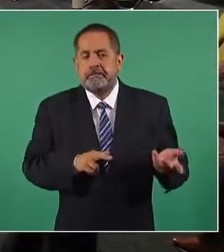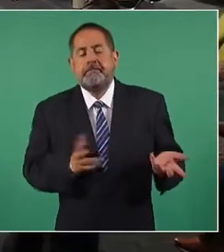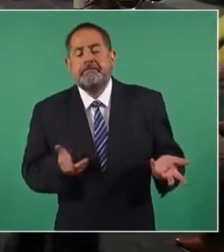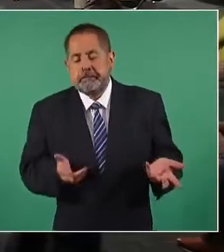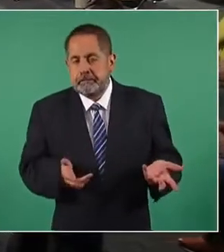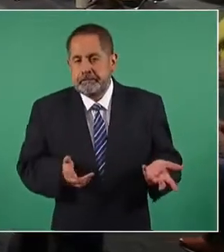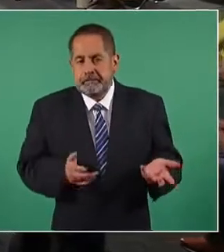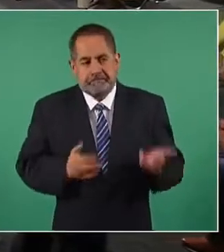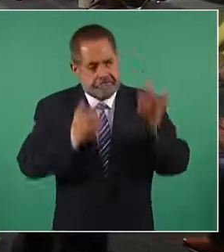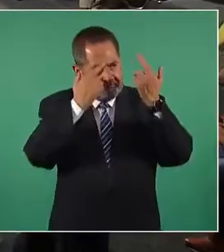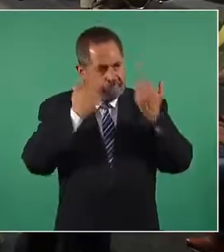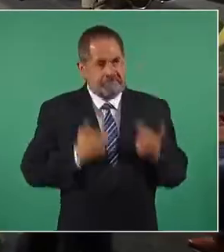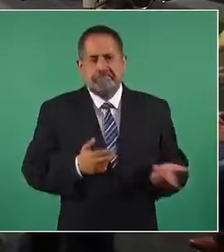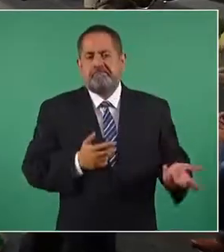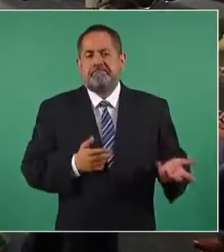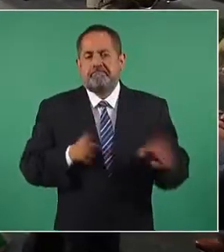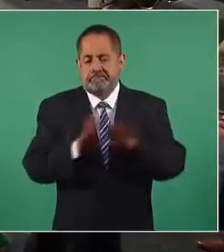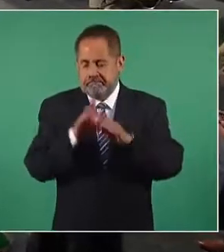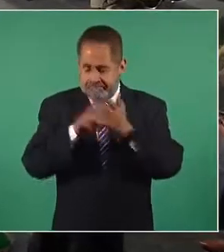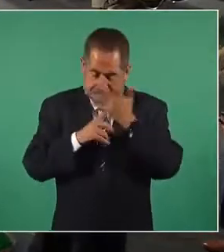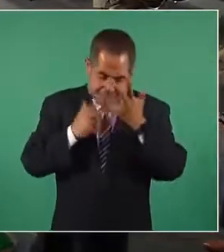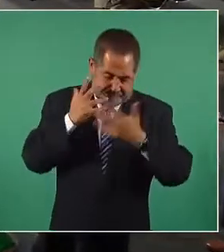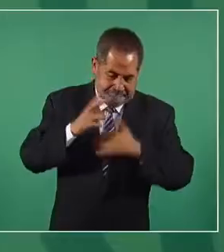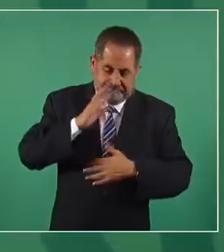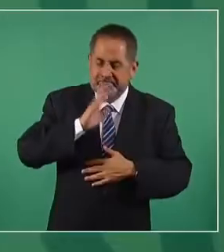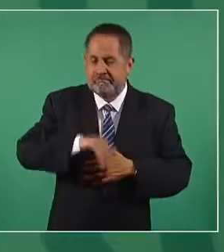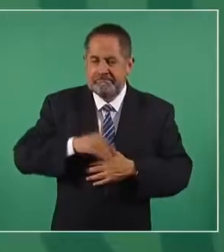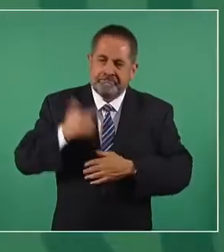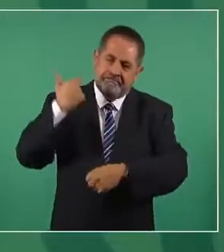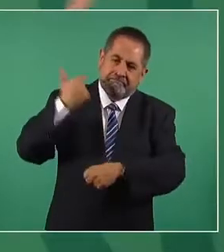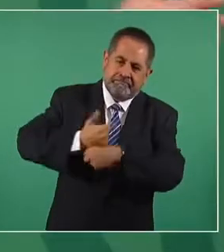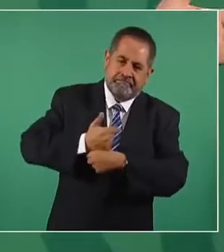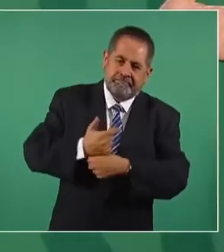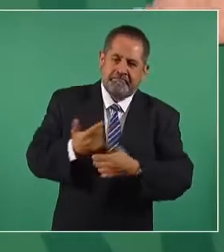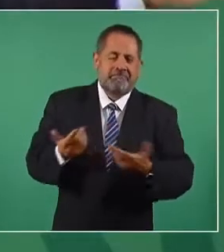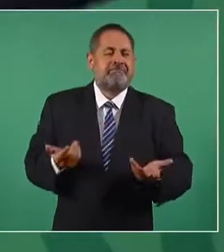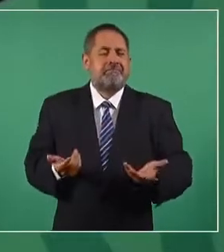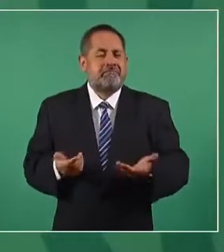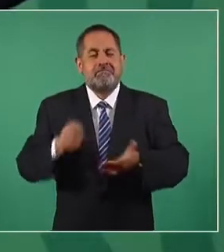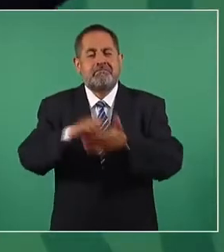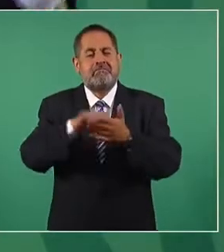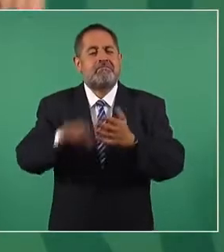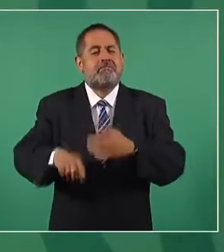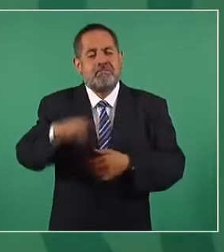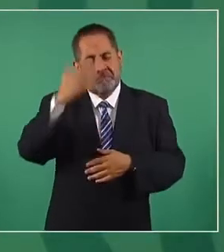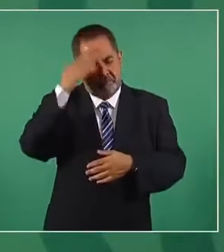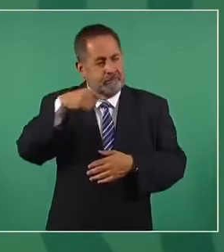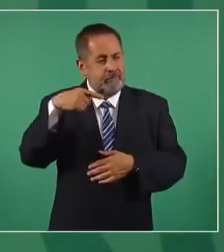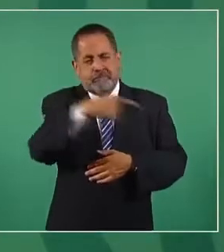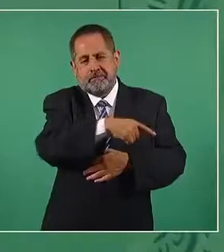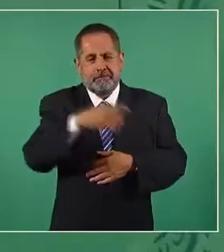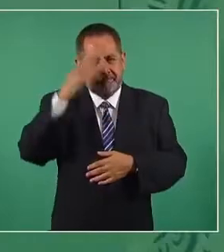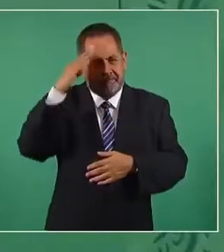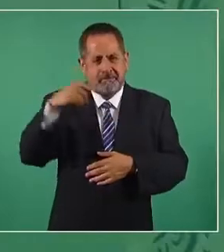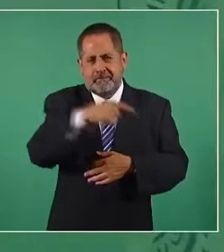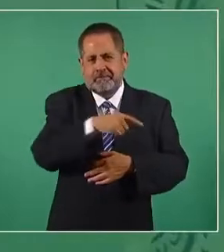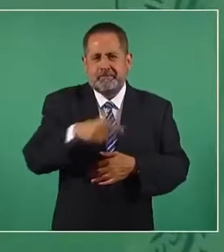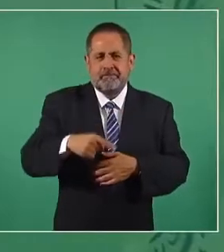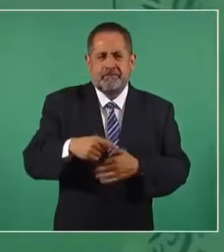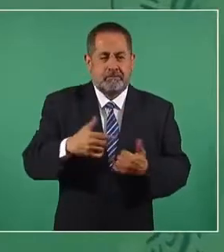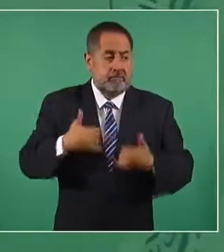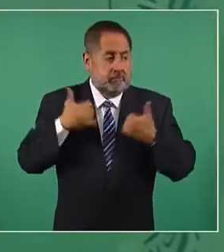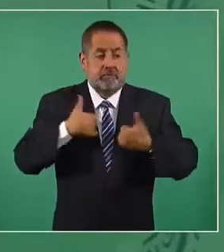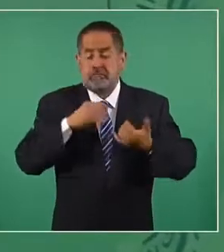y se sienten muy mal. Ahora con este asunto del señor